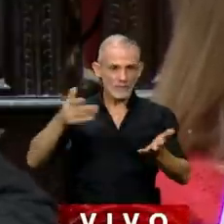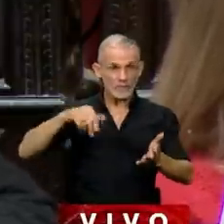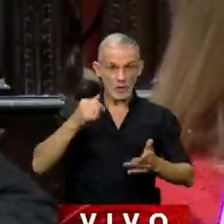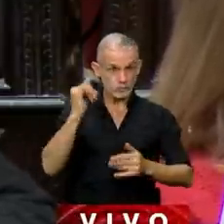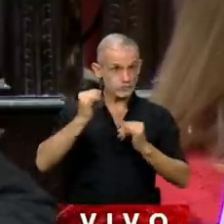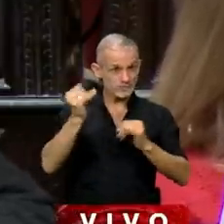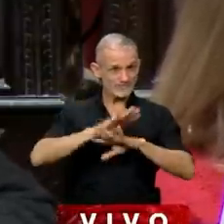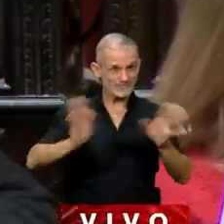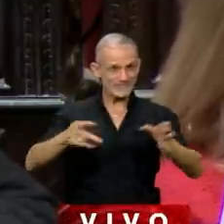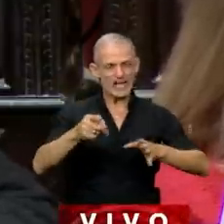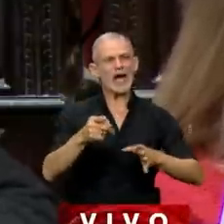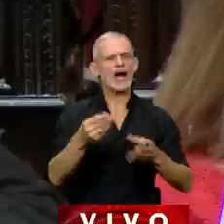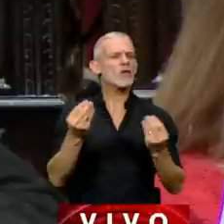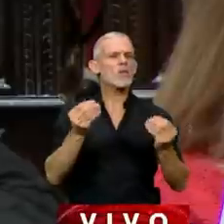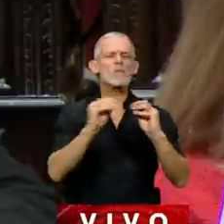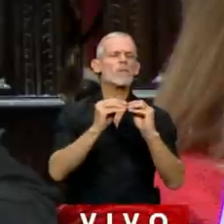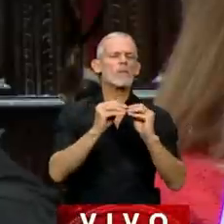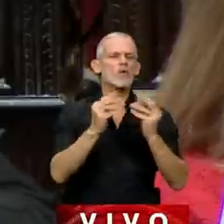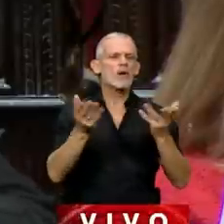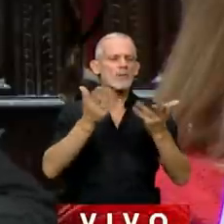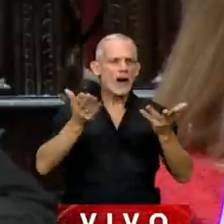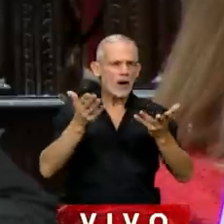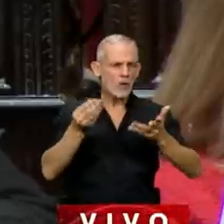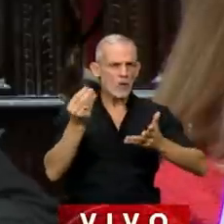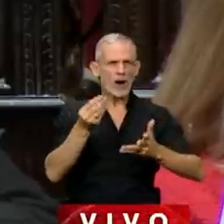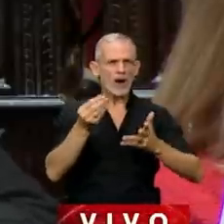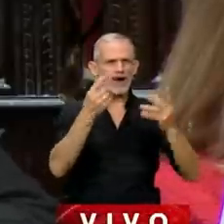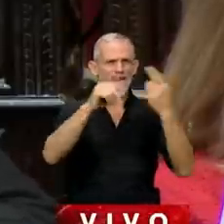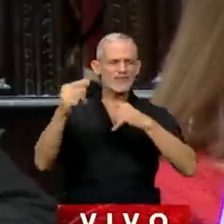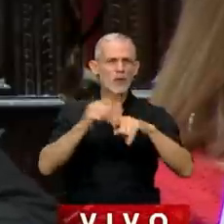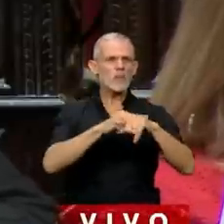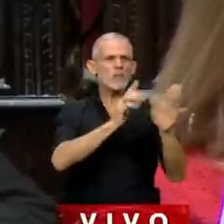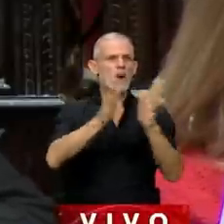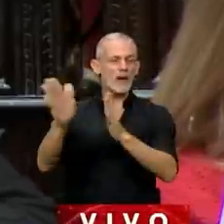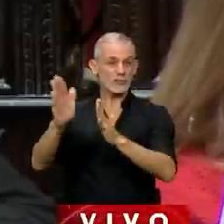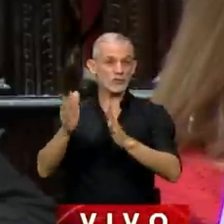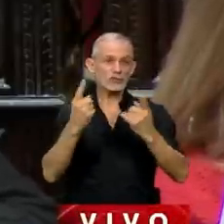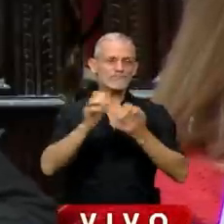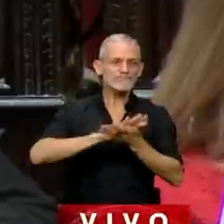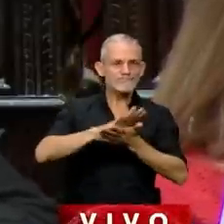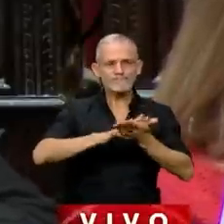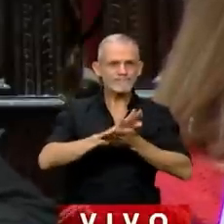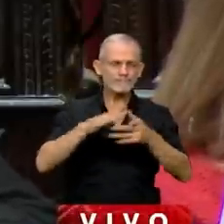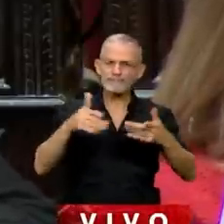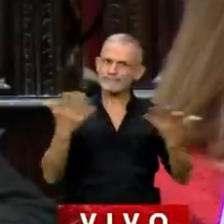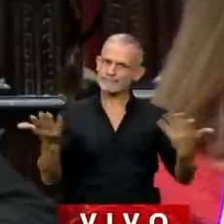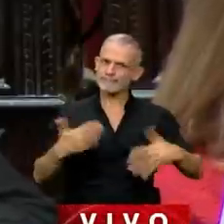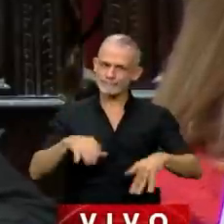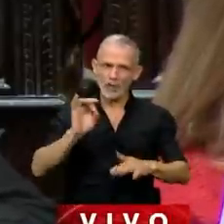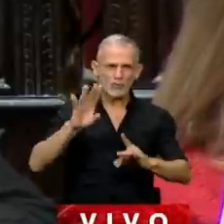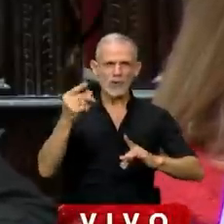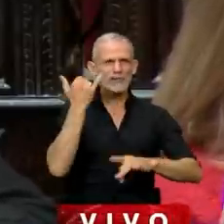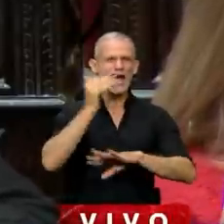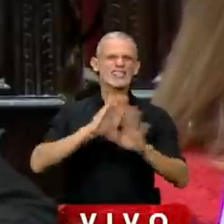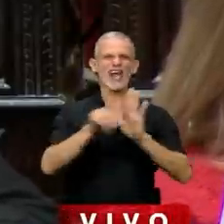acá, el problema o las distintas instancias que necesitamos resolver van mucho más allá